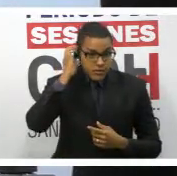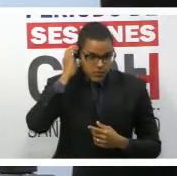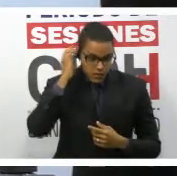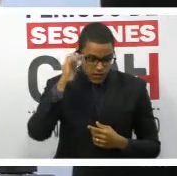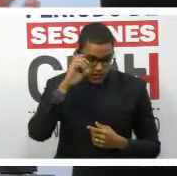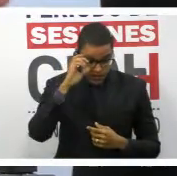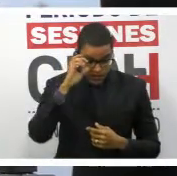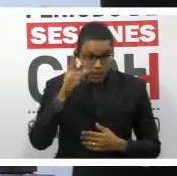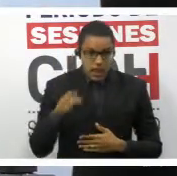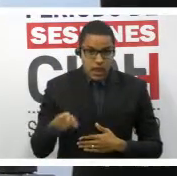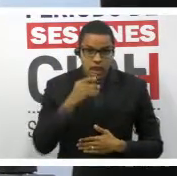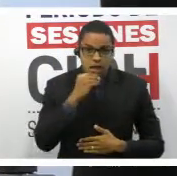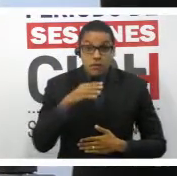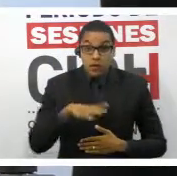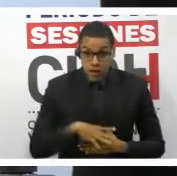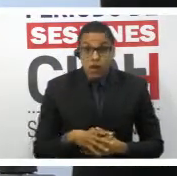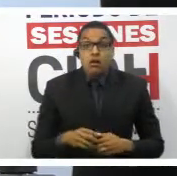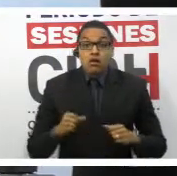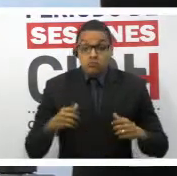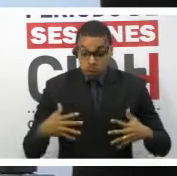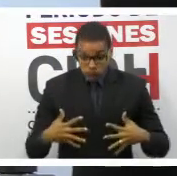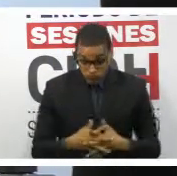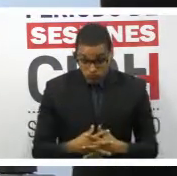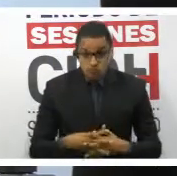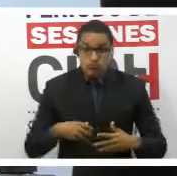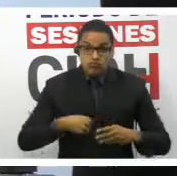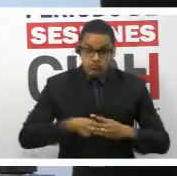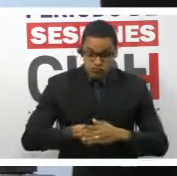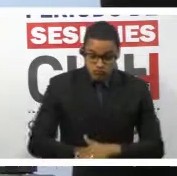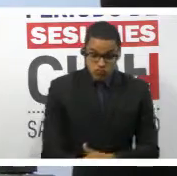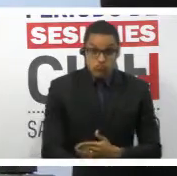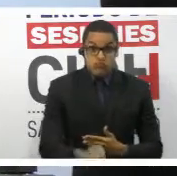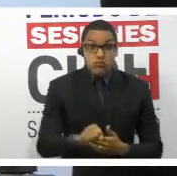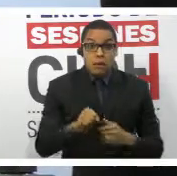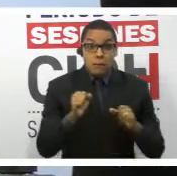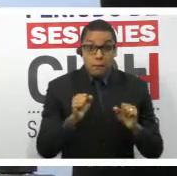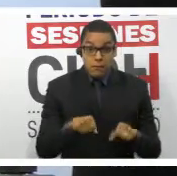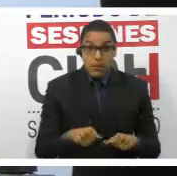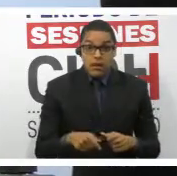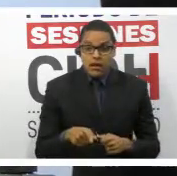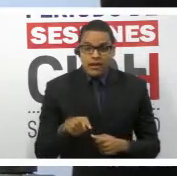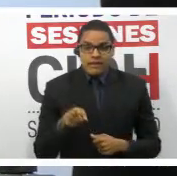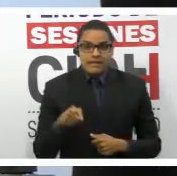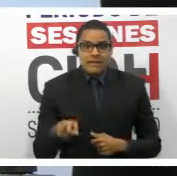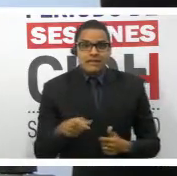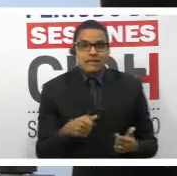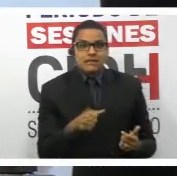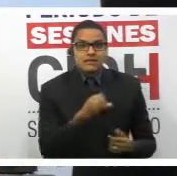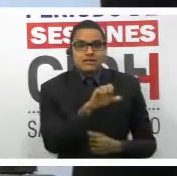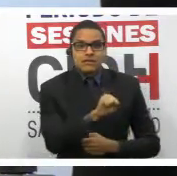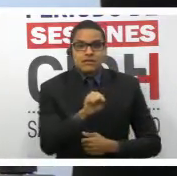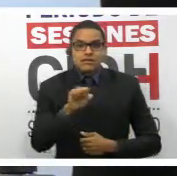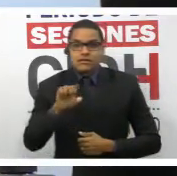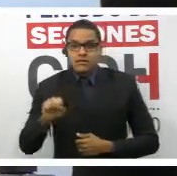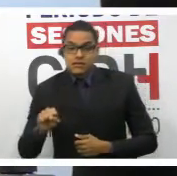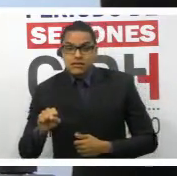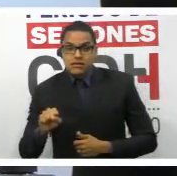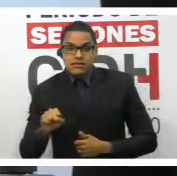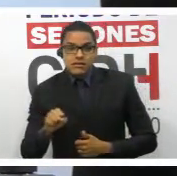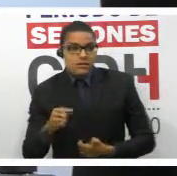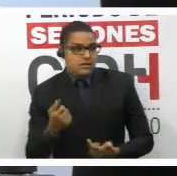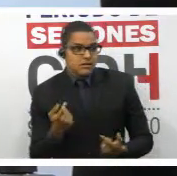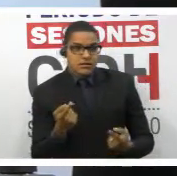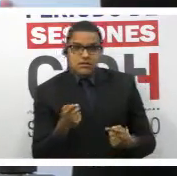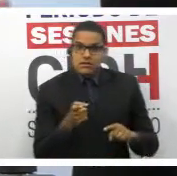y pudo tener a su bebé decía que ya no tenía acceso al seguro social ella estaba inscrita en el seguro social